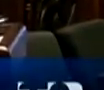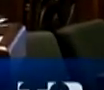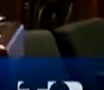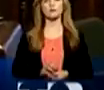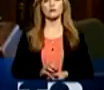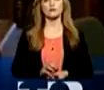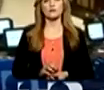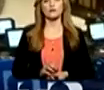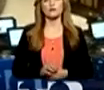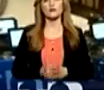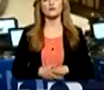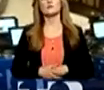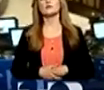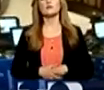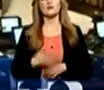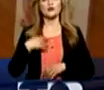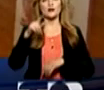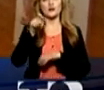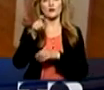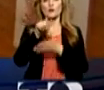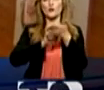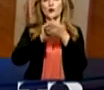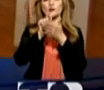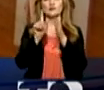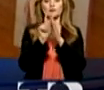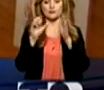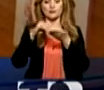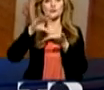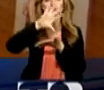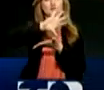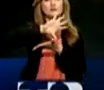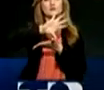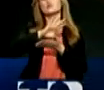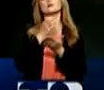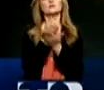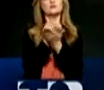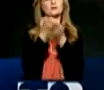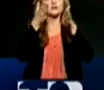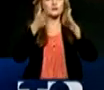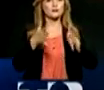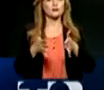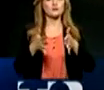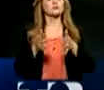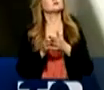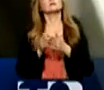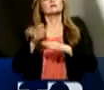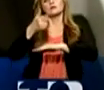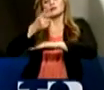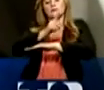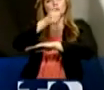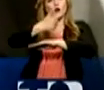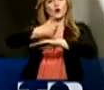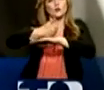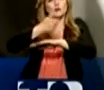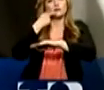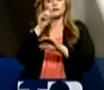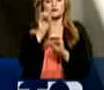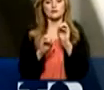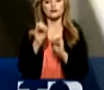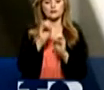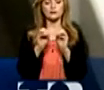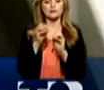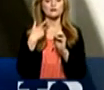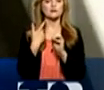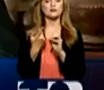la ley, ser aprobada por la Asamblea Nacional. Según el economista José Hidalgo, titular de Cordes, la proforma deberá ser austera y elaborada conforme a